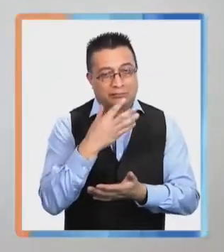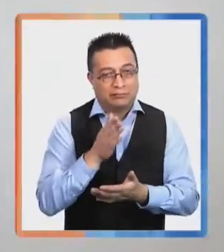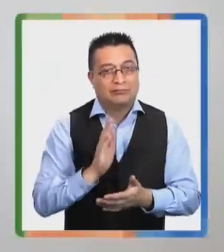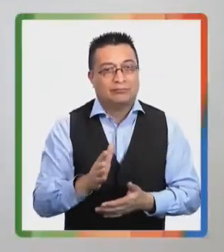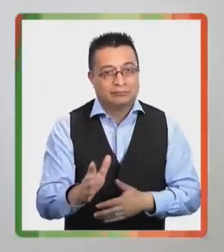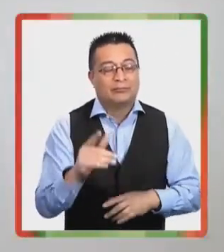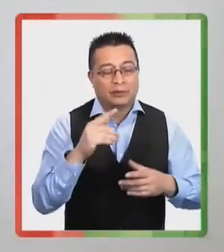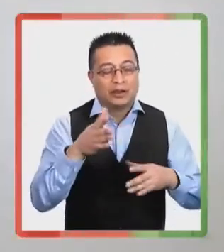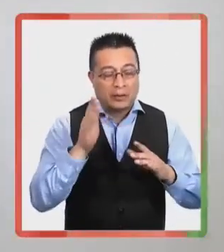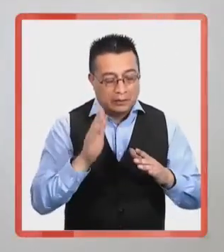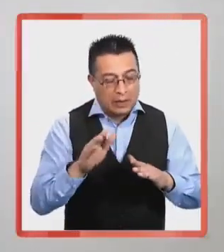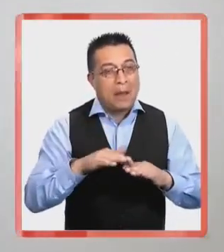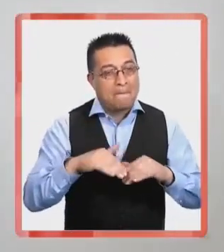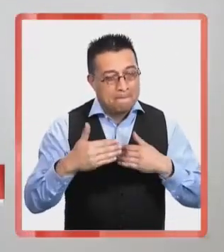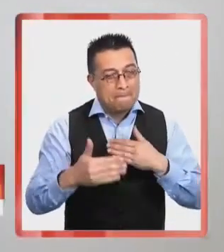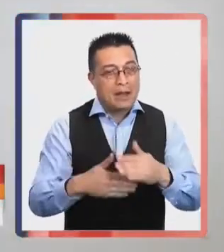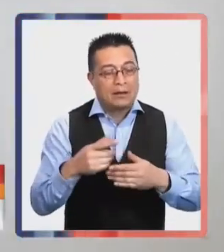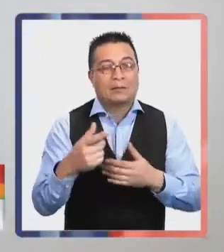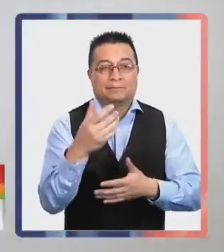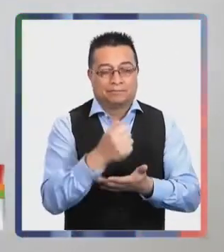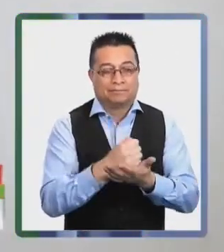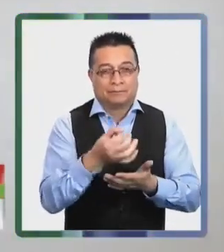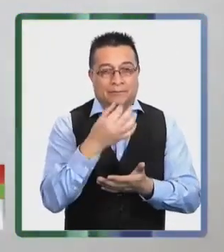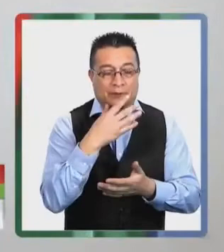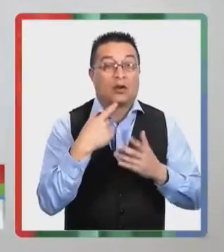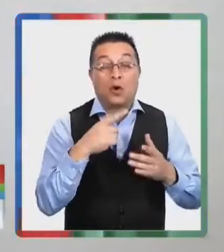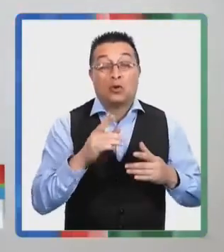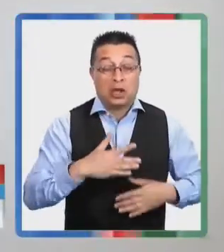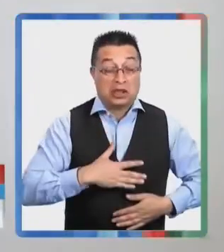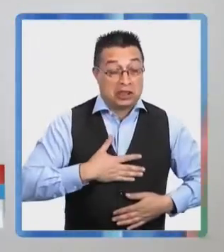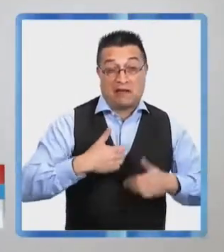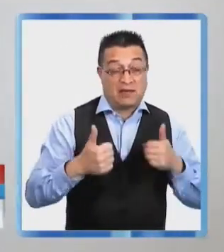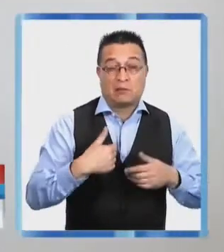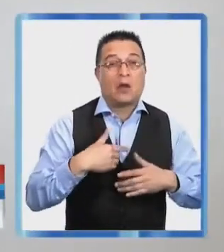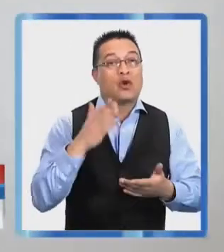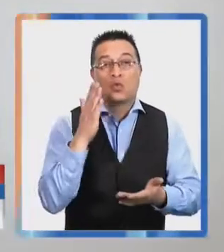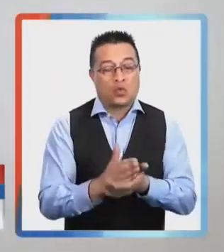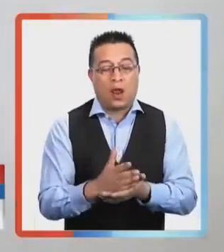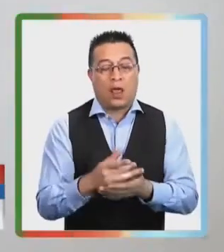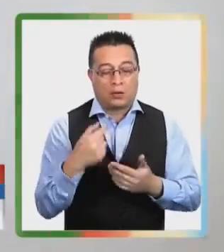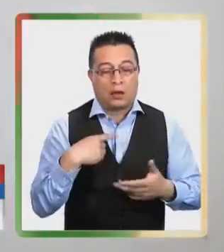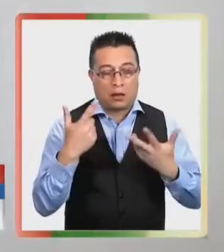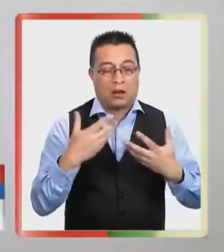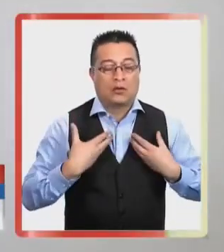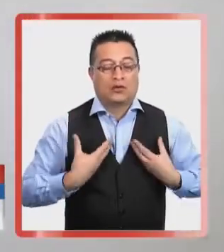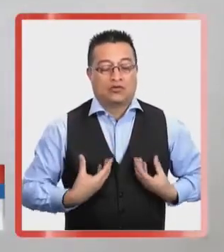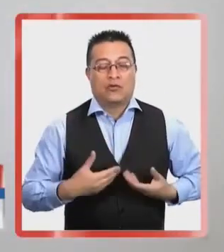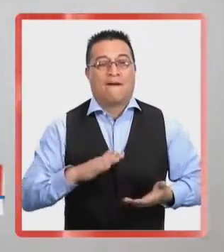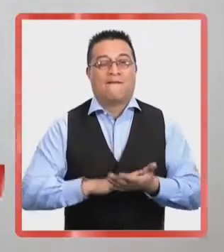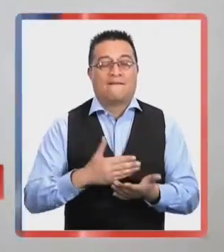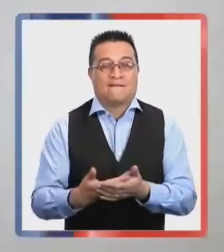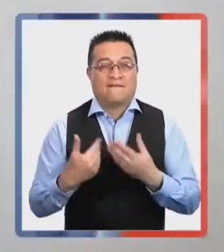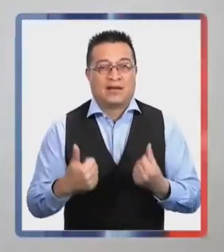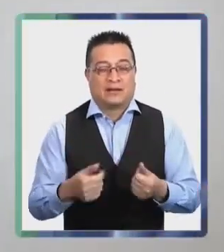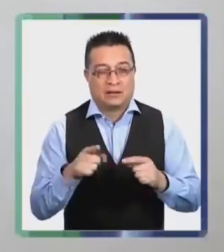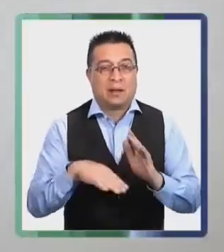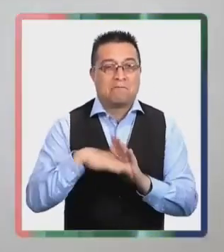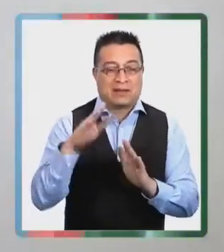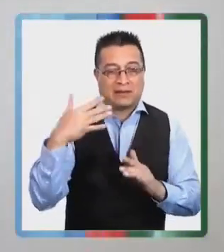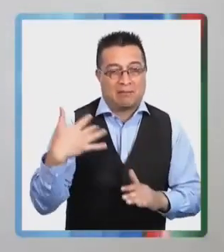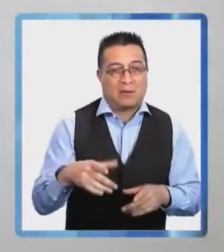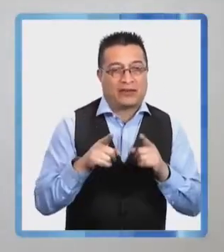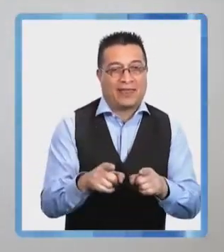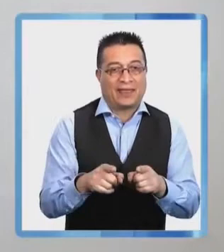que sigan manteniendo su tratamiento crónico, que sigan con estos medicamentos a pesar de que se sientan bien, porque eso los hace